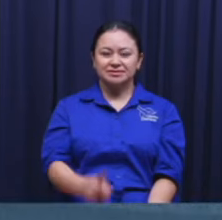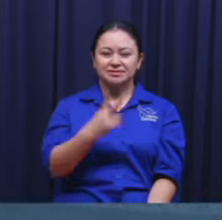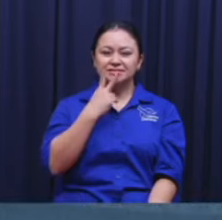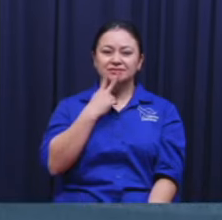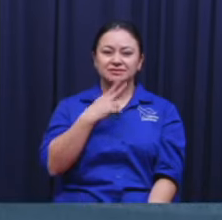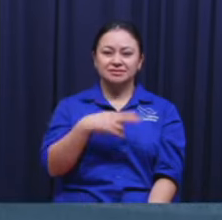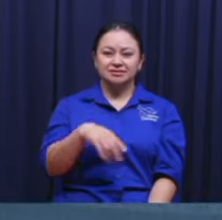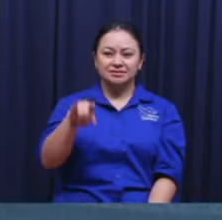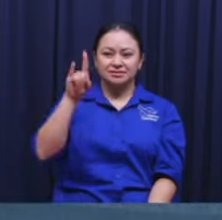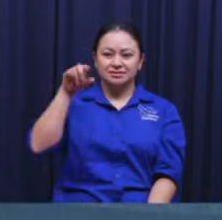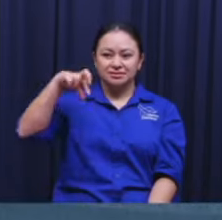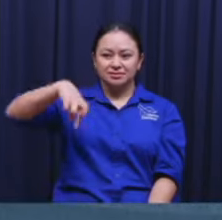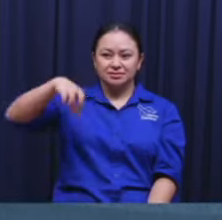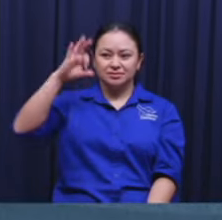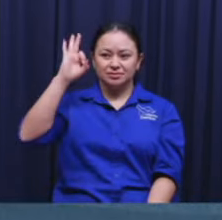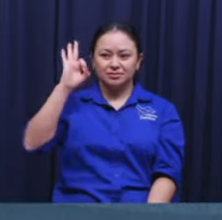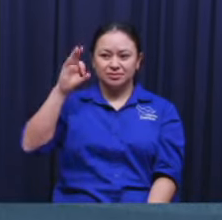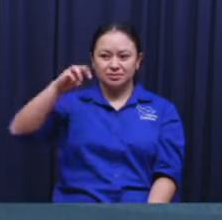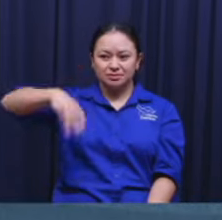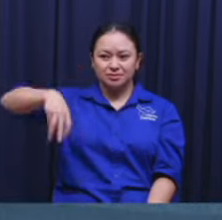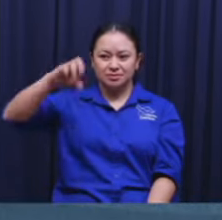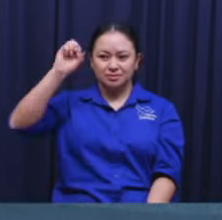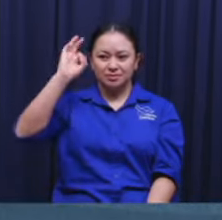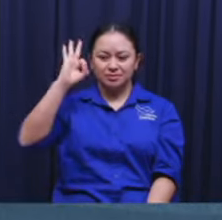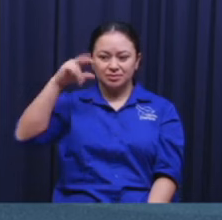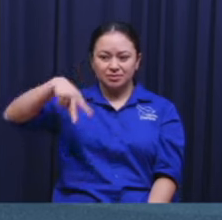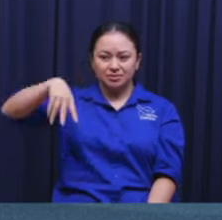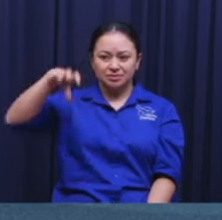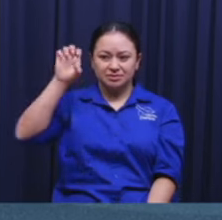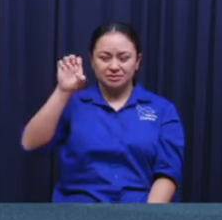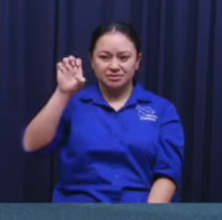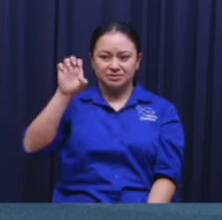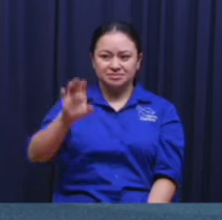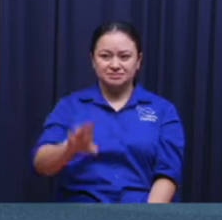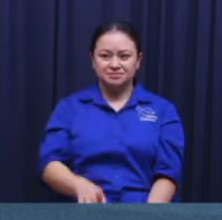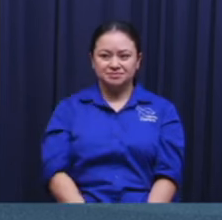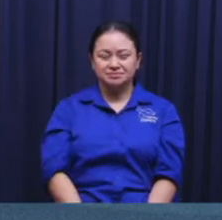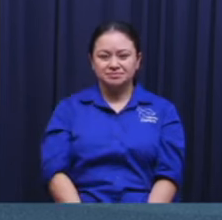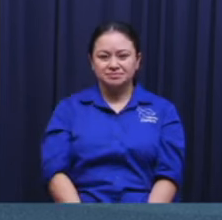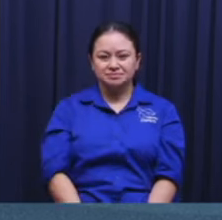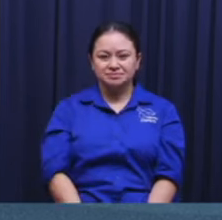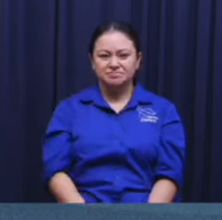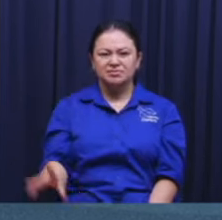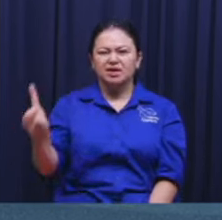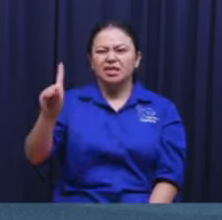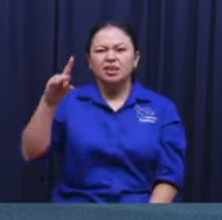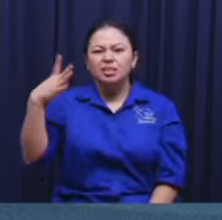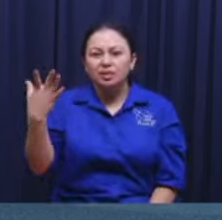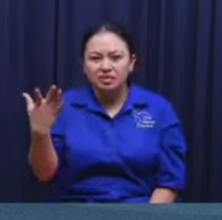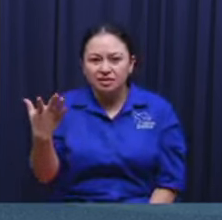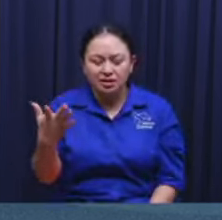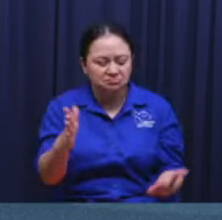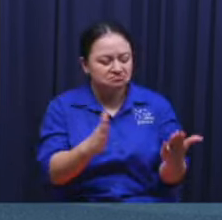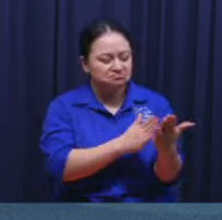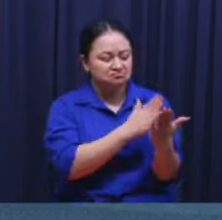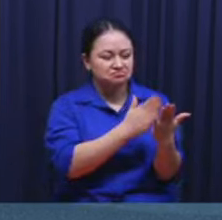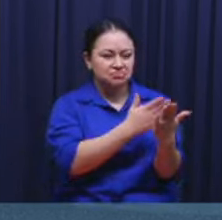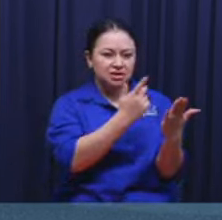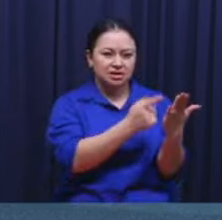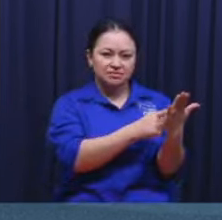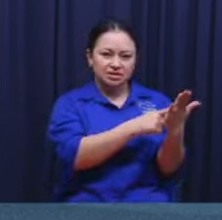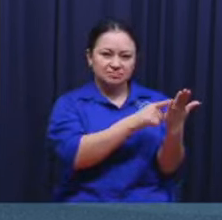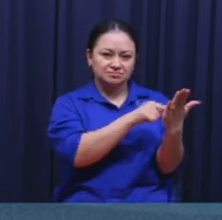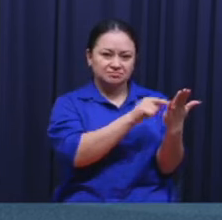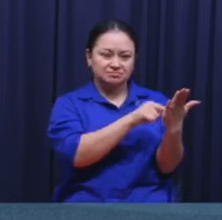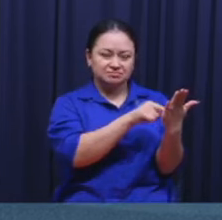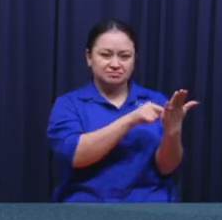hupomone. Algunos diccionarios lo ponen así, hupomone. ¿En dónde aparece esta palabra? Porque